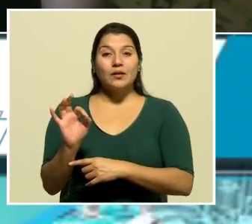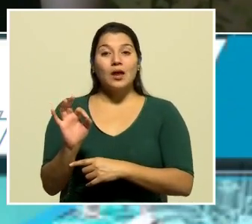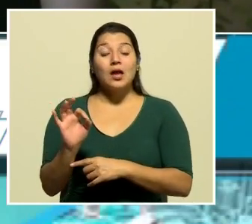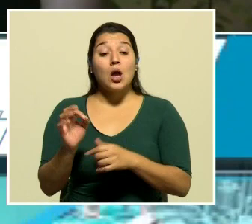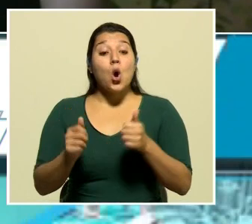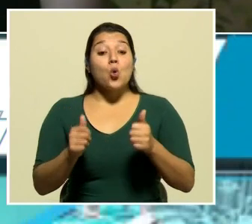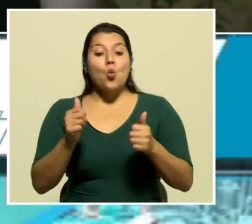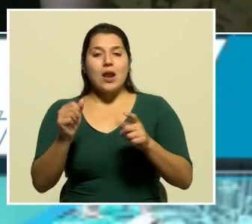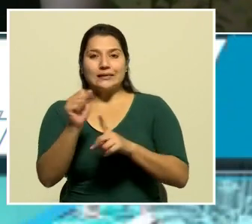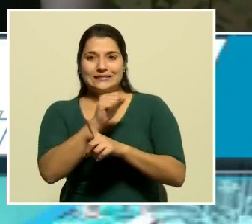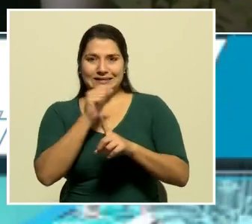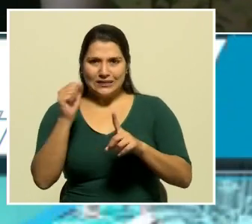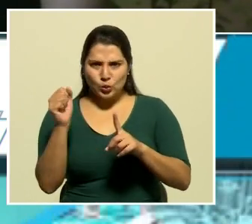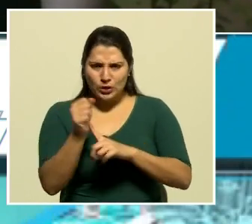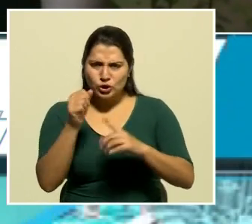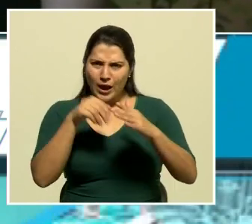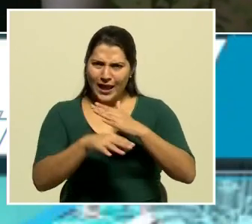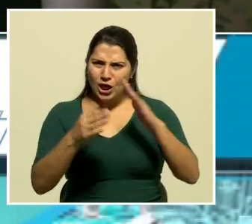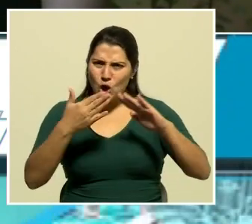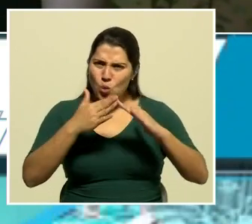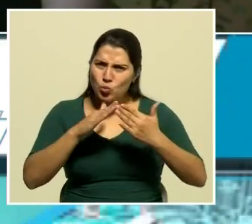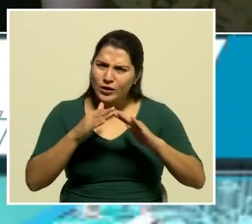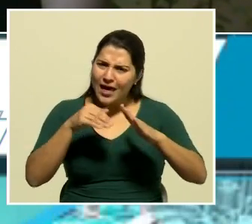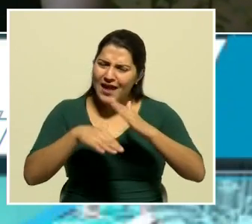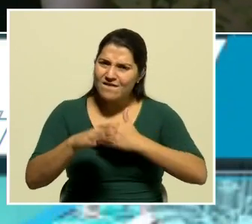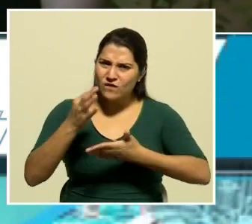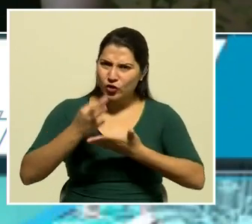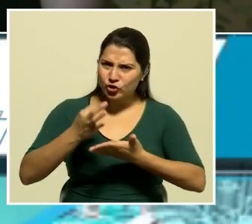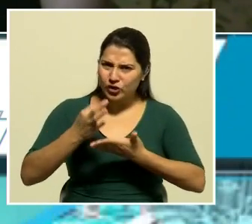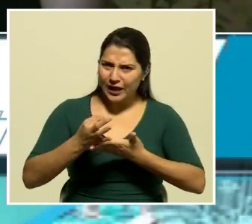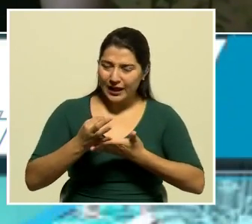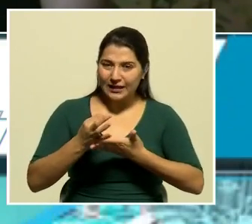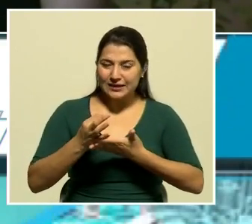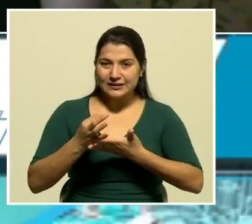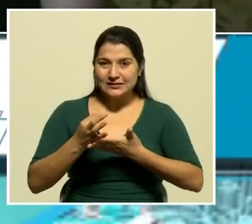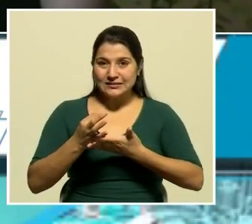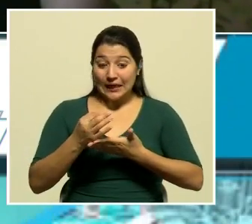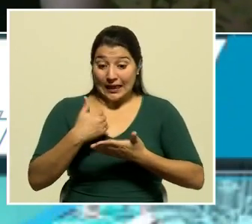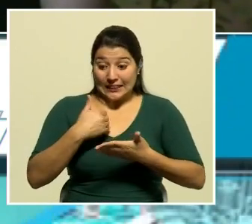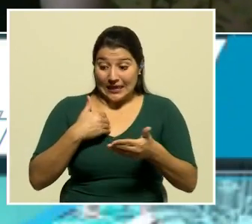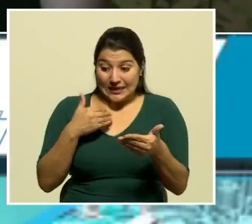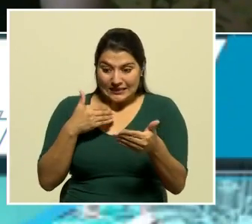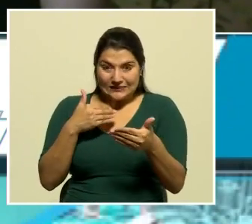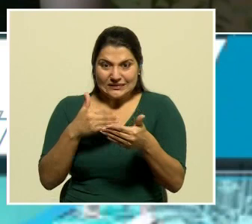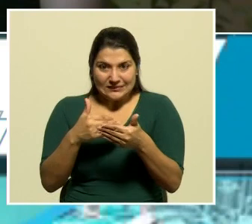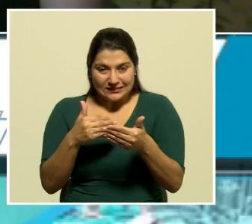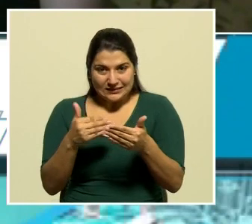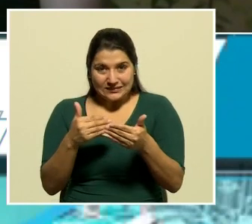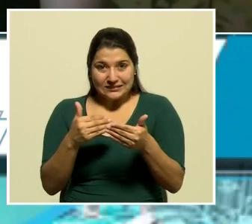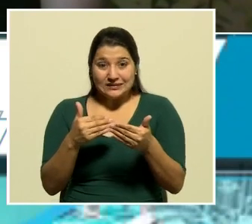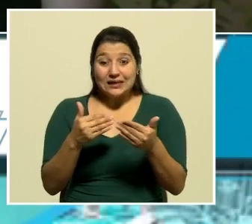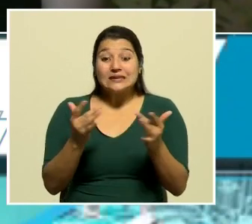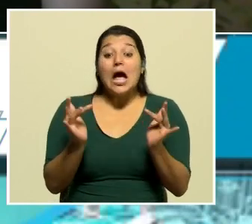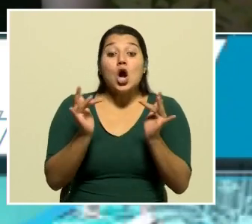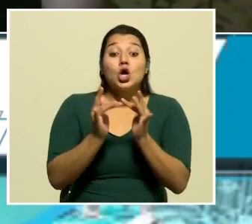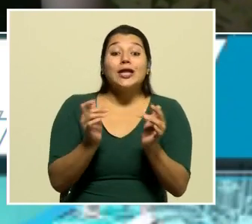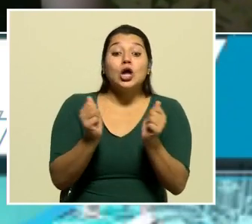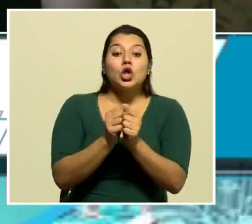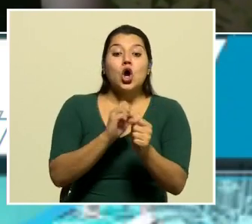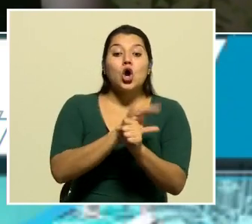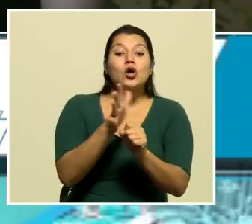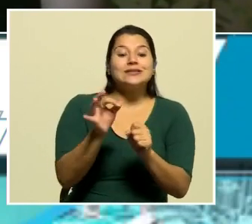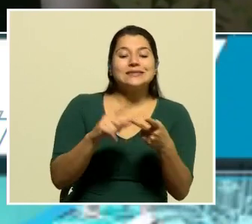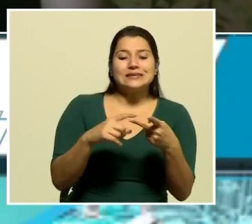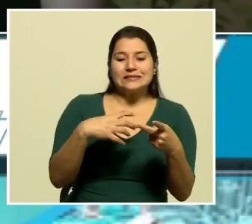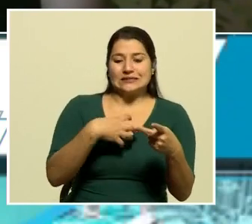es la situación en las comunidades fronterizas que están conviviendo con el COVID, con sus propias